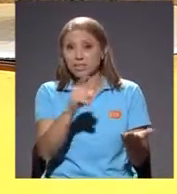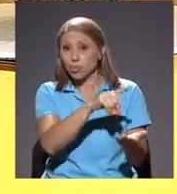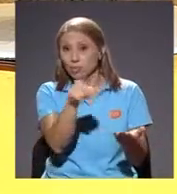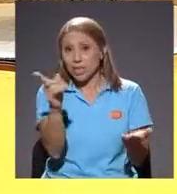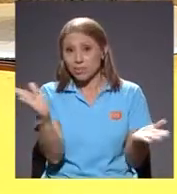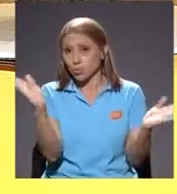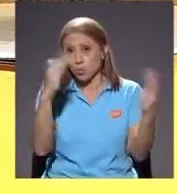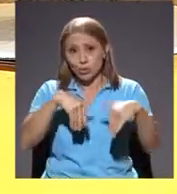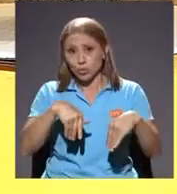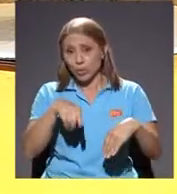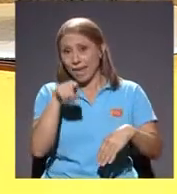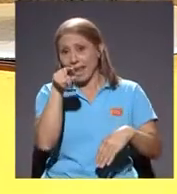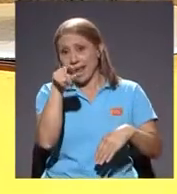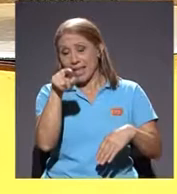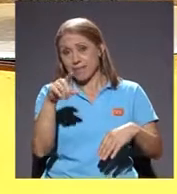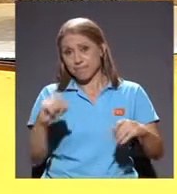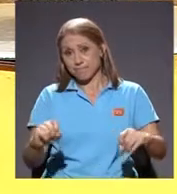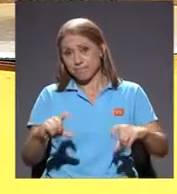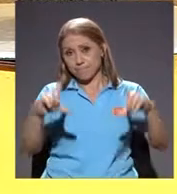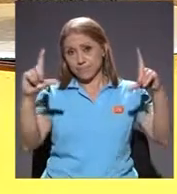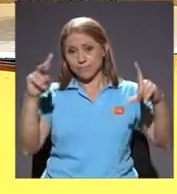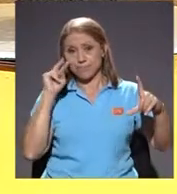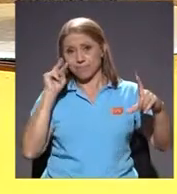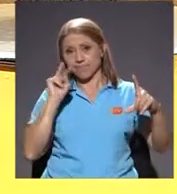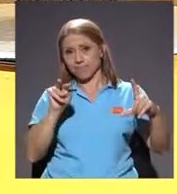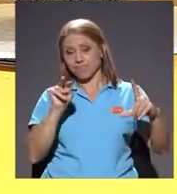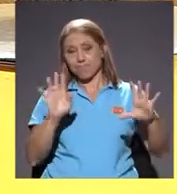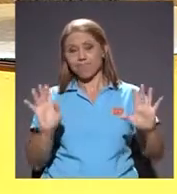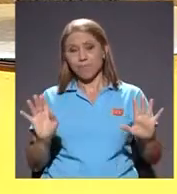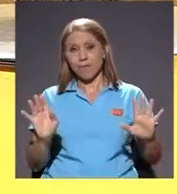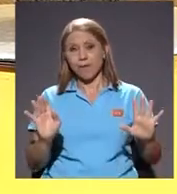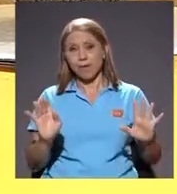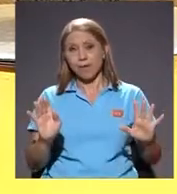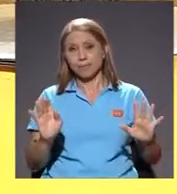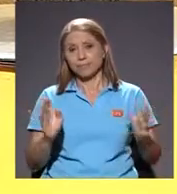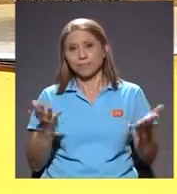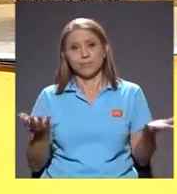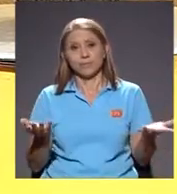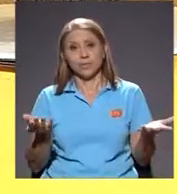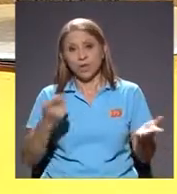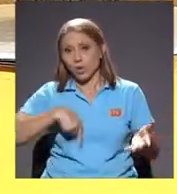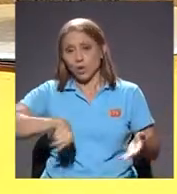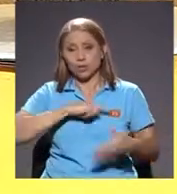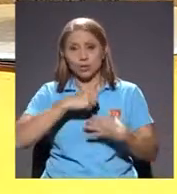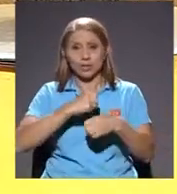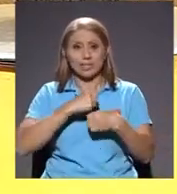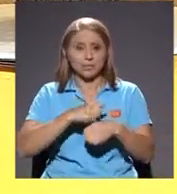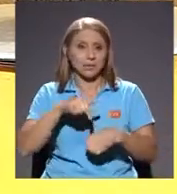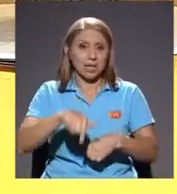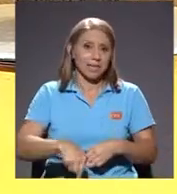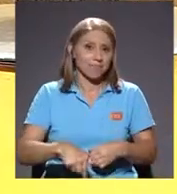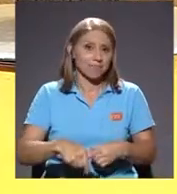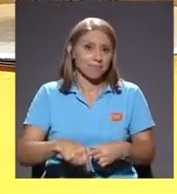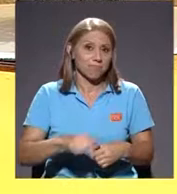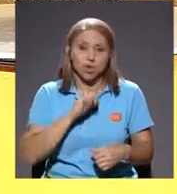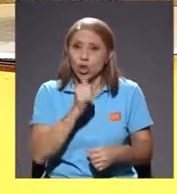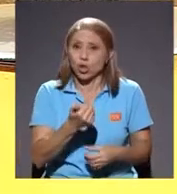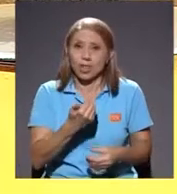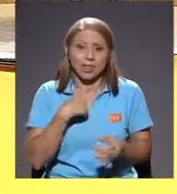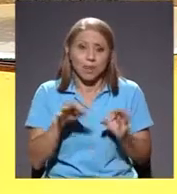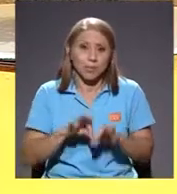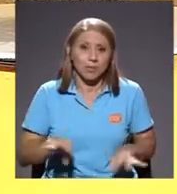otro lado de y sus respectivas pantallas lo que estamos haciendo aquí no tienen resistencia